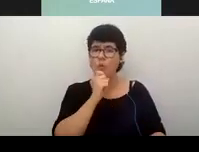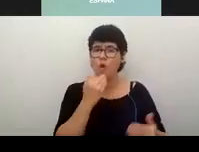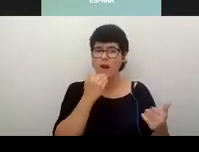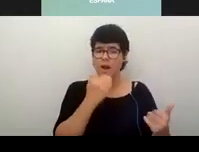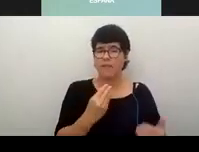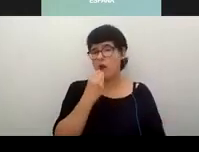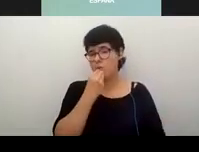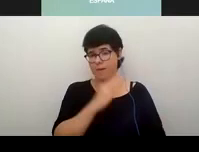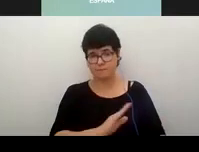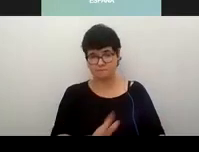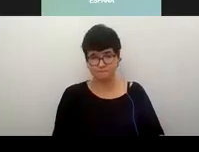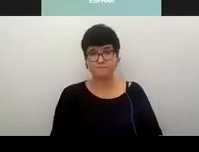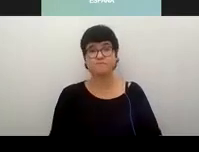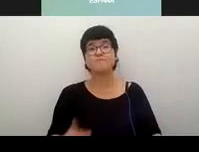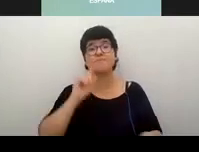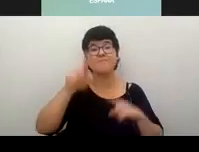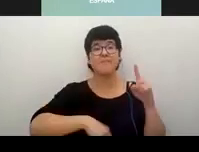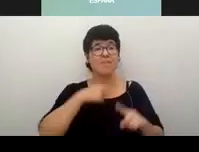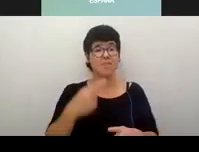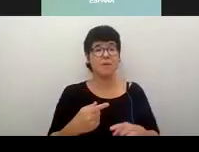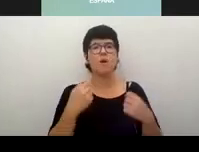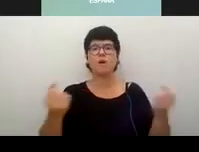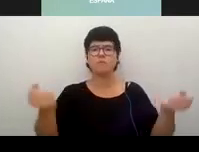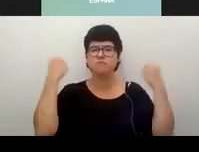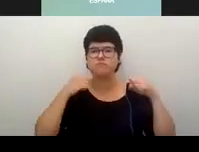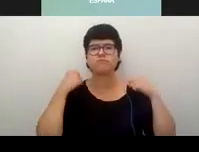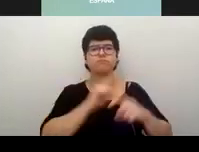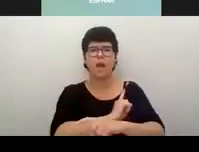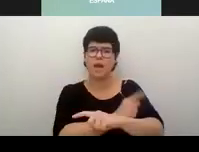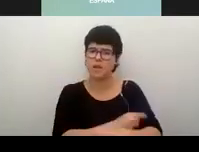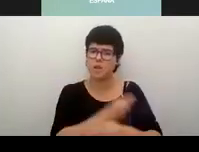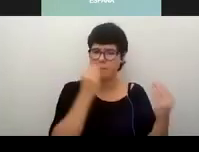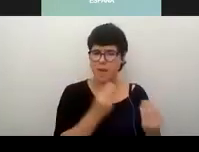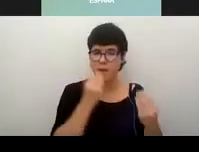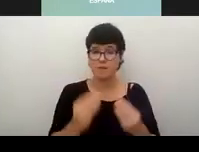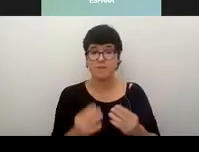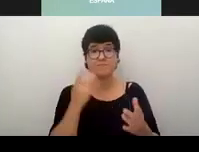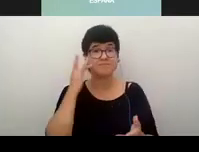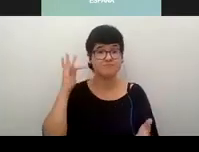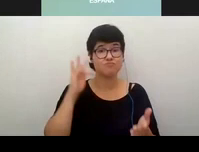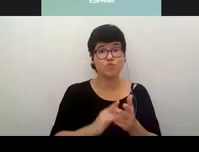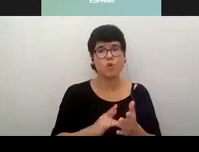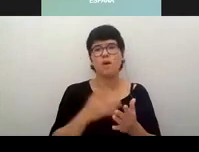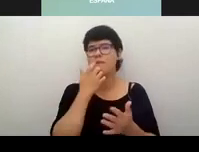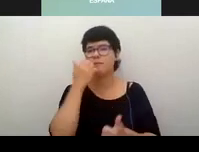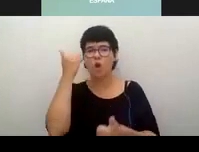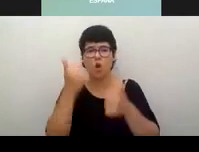frente después al desarrollo del ejercicio. Durante el ejercicio, el día de la competición, veremos también a continuación que hemos de tomar tanto